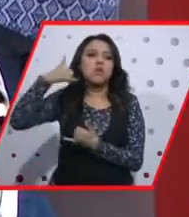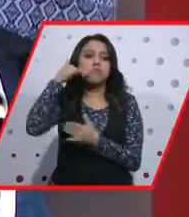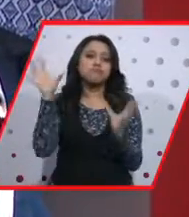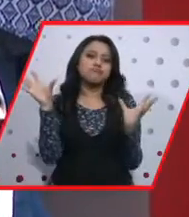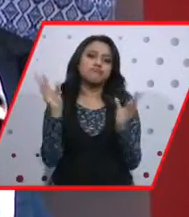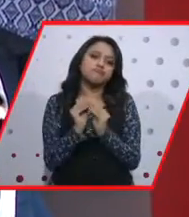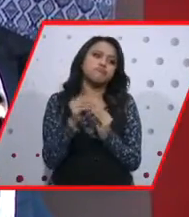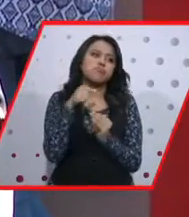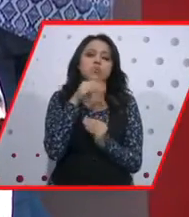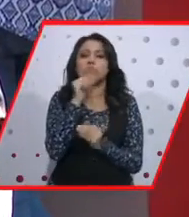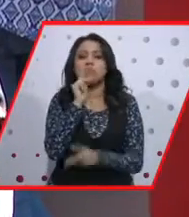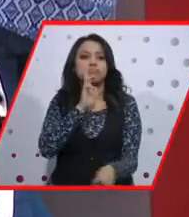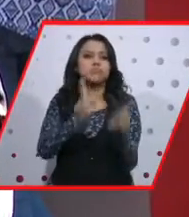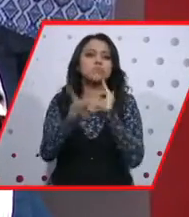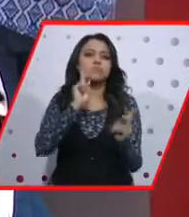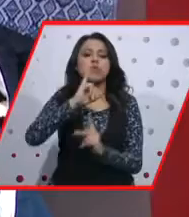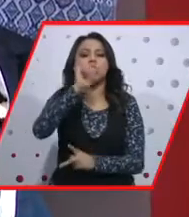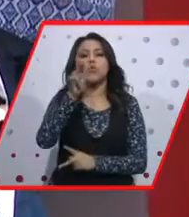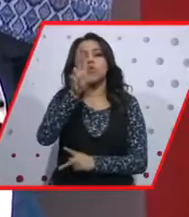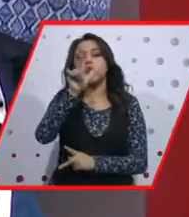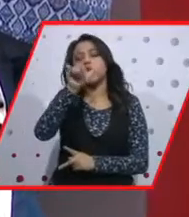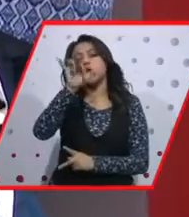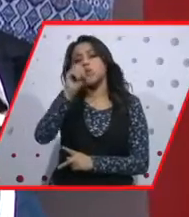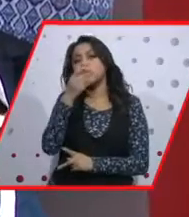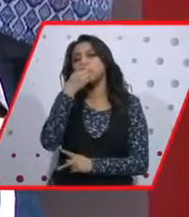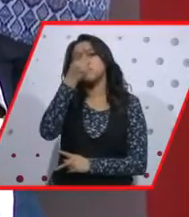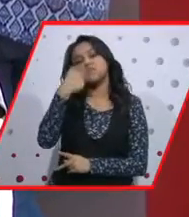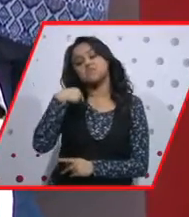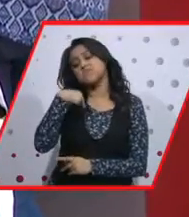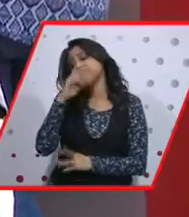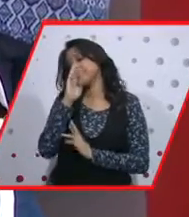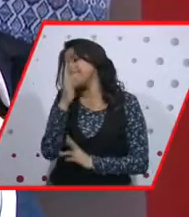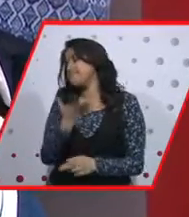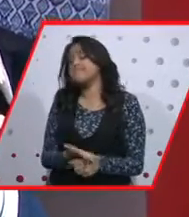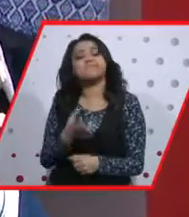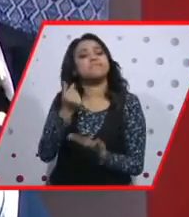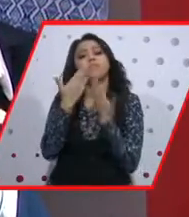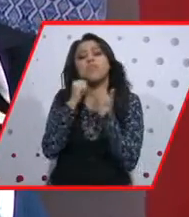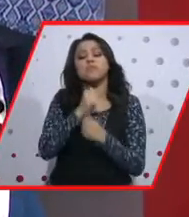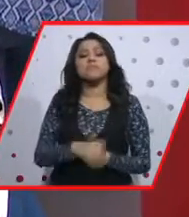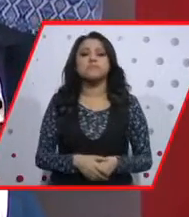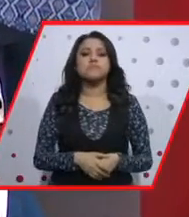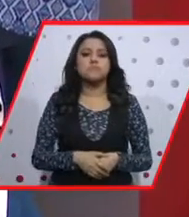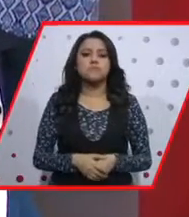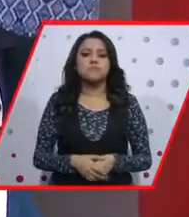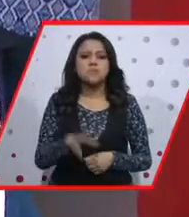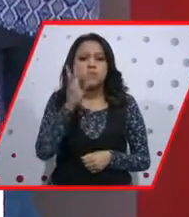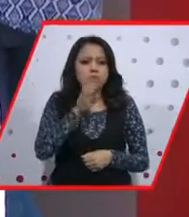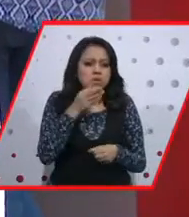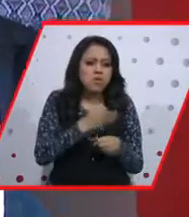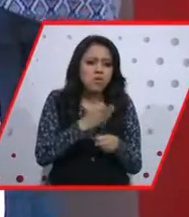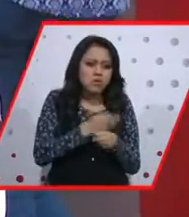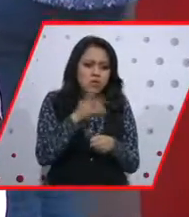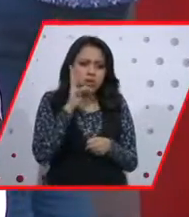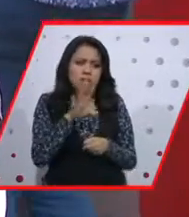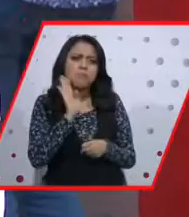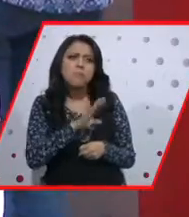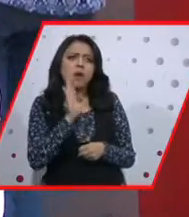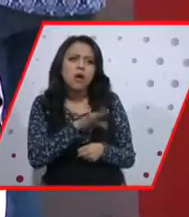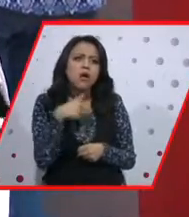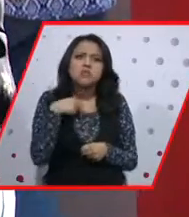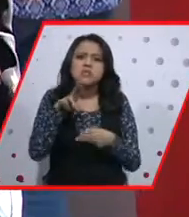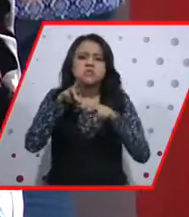y me dice el doctor Julio Pérez que pues él ya no es responsable. Y bueno, veo que estás mal, me comentabas que te cuesta estar